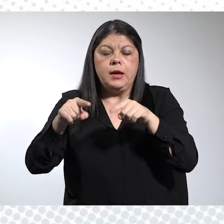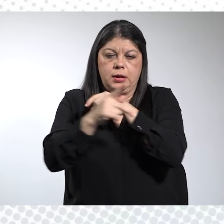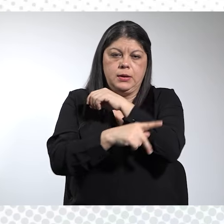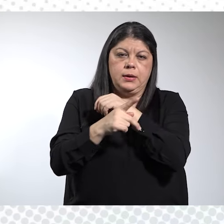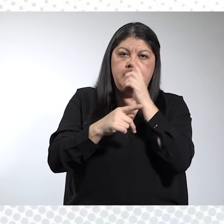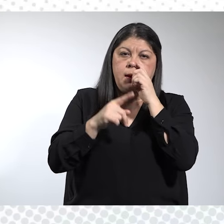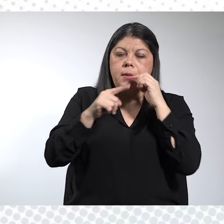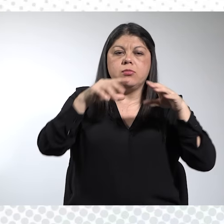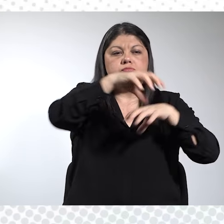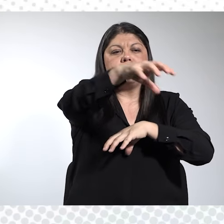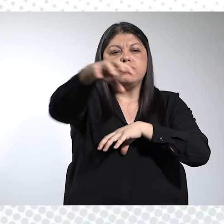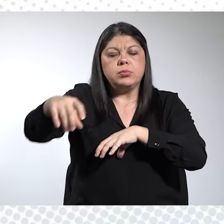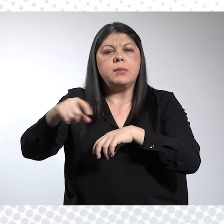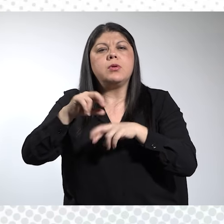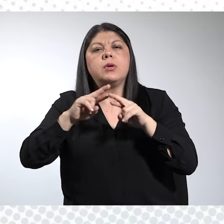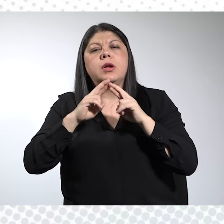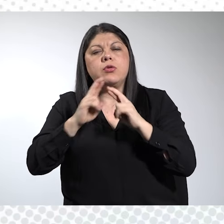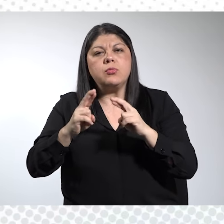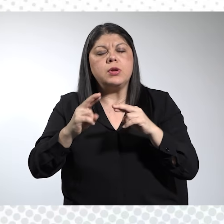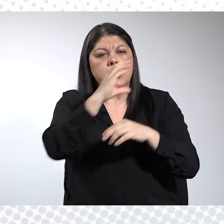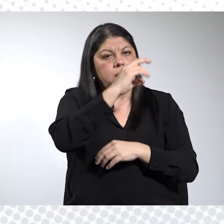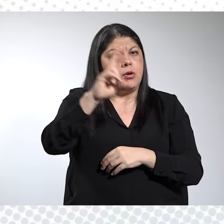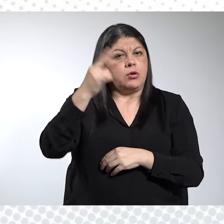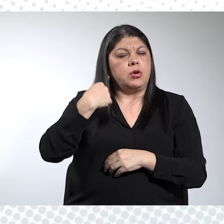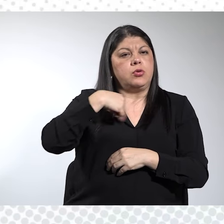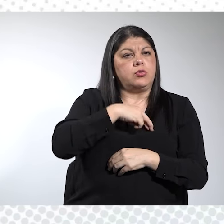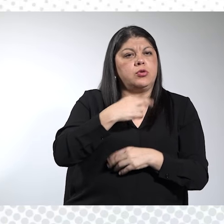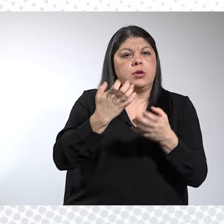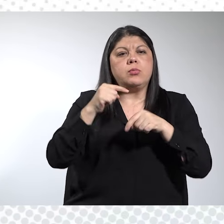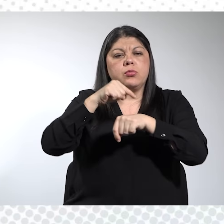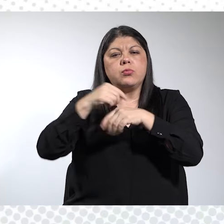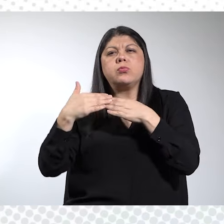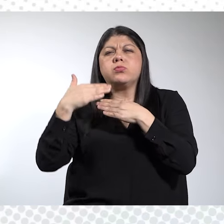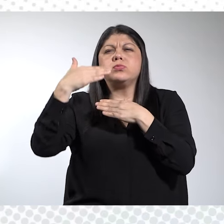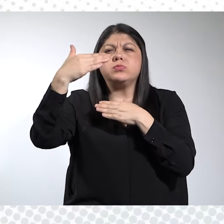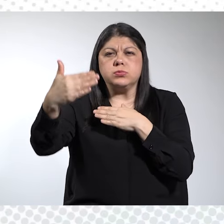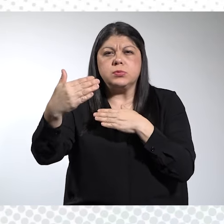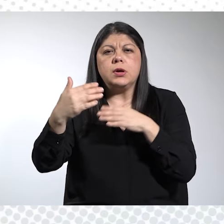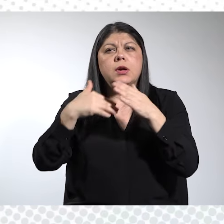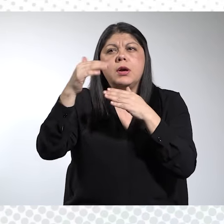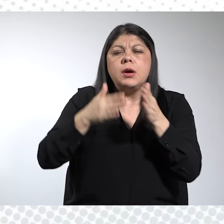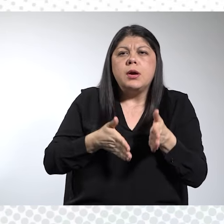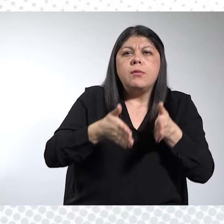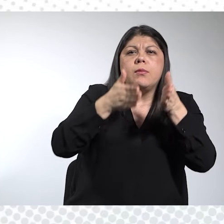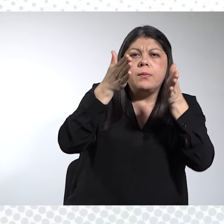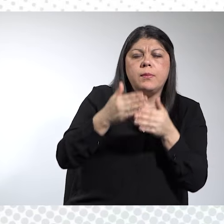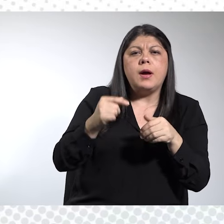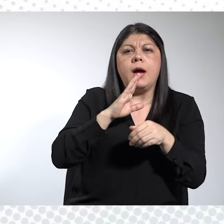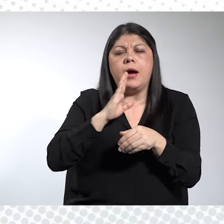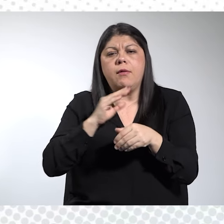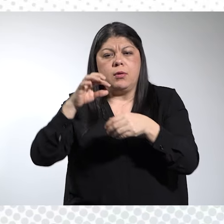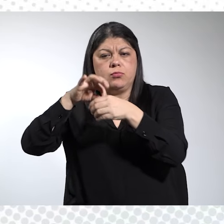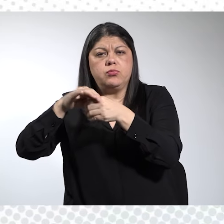este país, pero la ruralidad es la respuesta a la Costa Rica que queremos de largo plazo. Y hablamos eso, infraestructura,